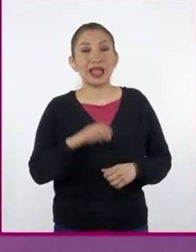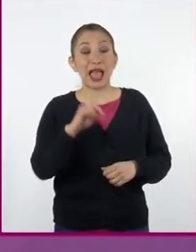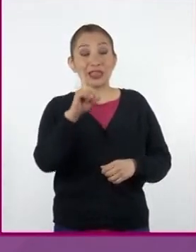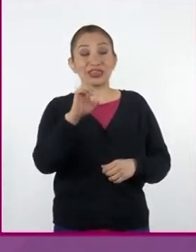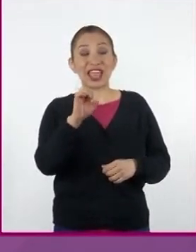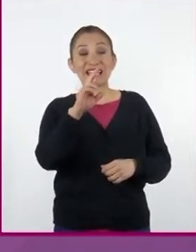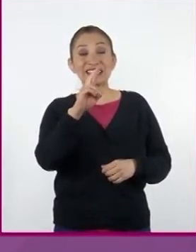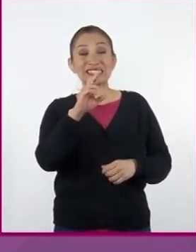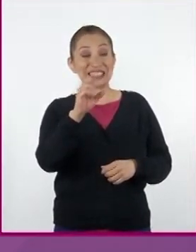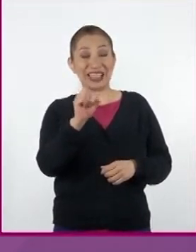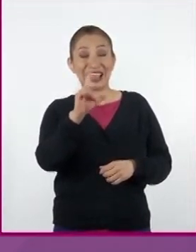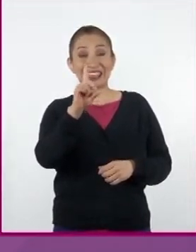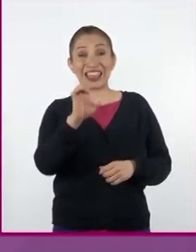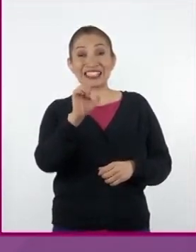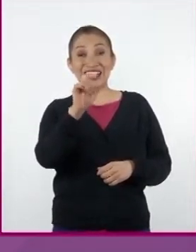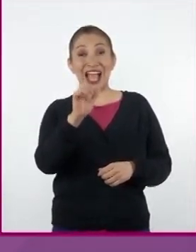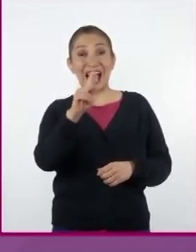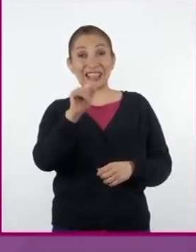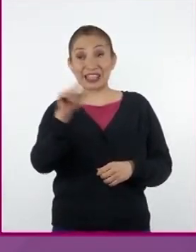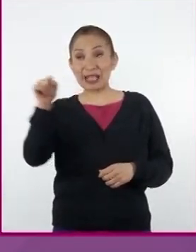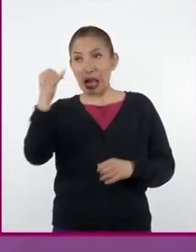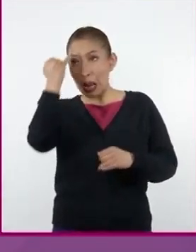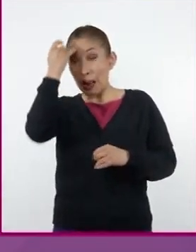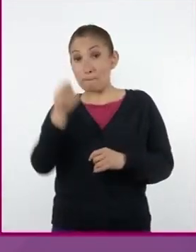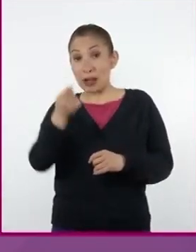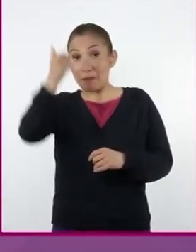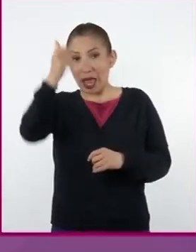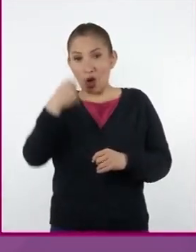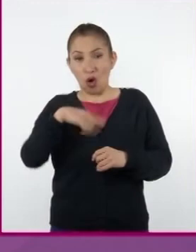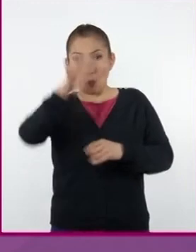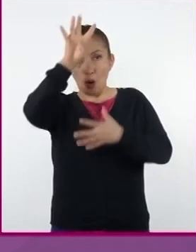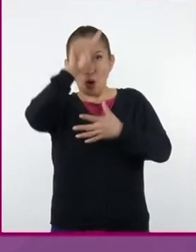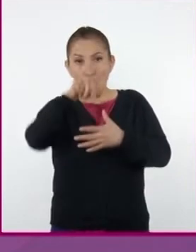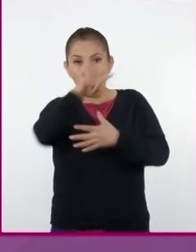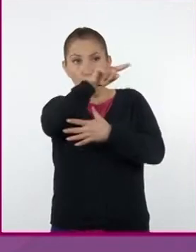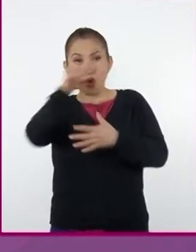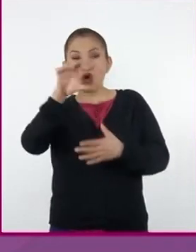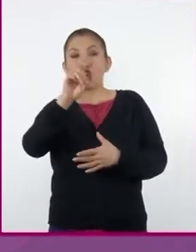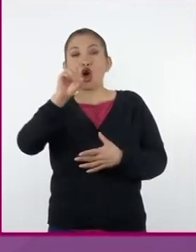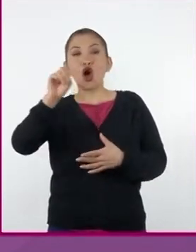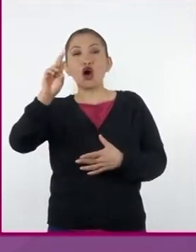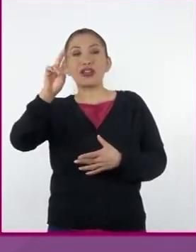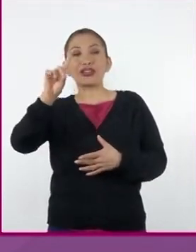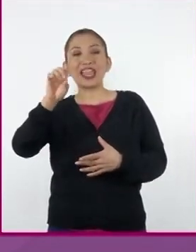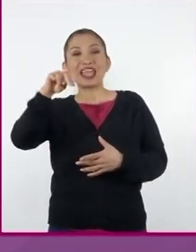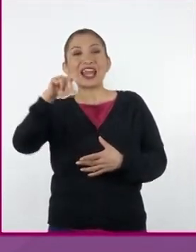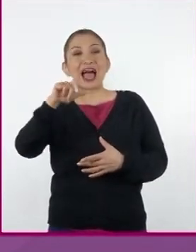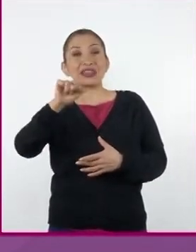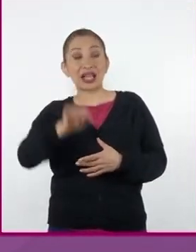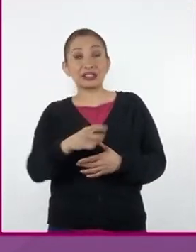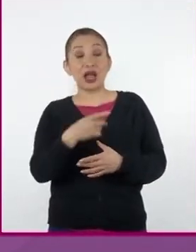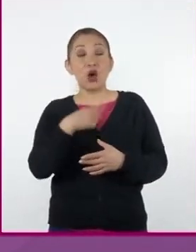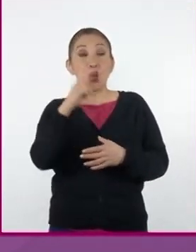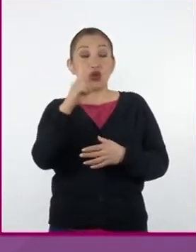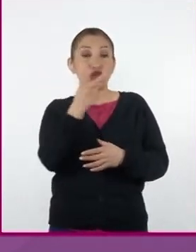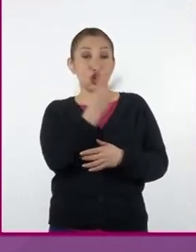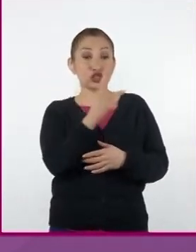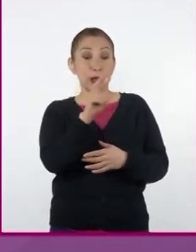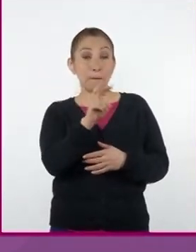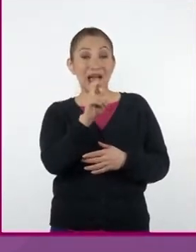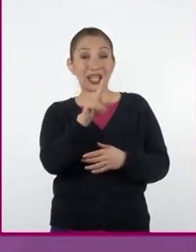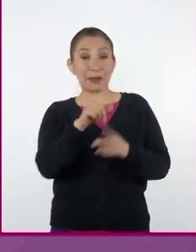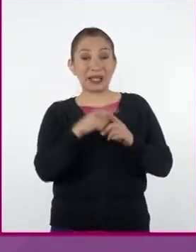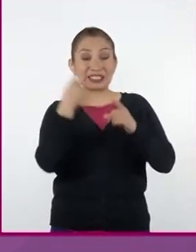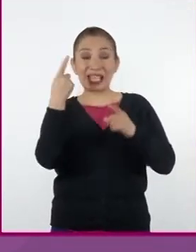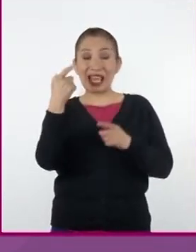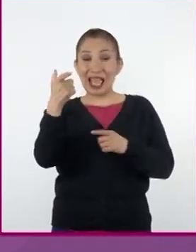Descartes fue el primero en desarrollar un sistema de coordenadas. Una gráfica de dos variables,